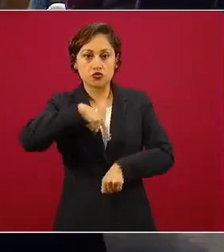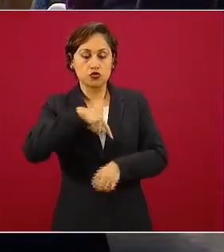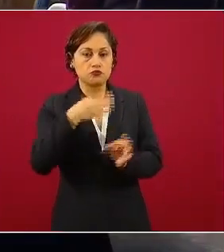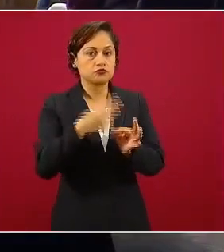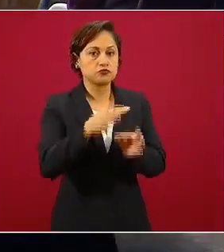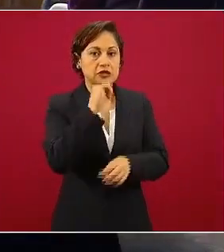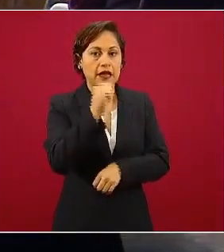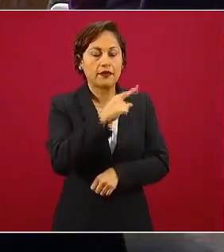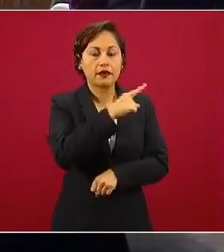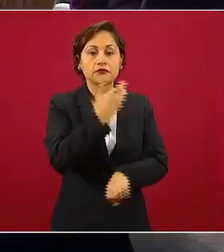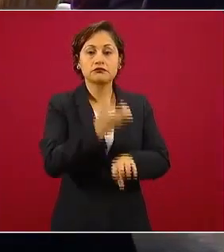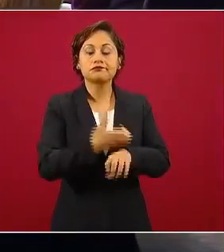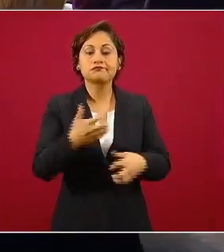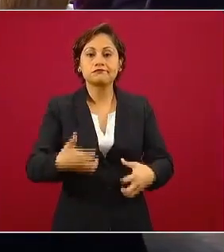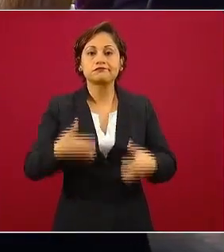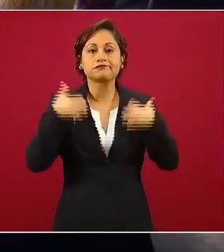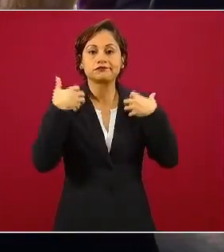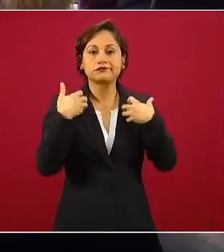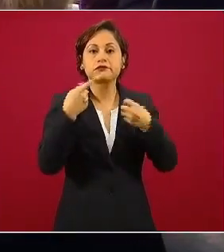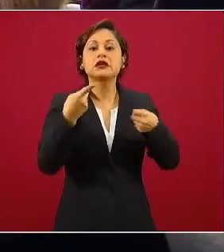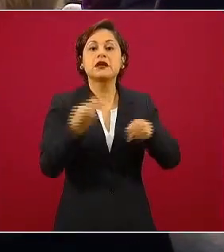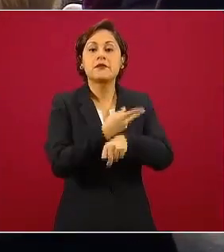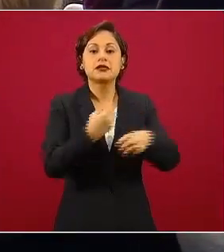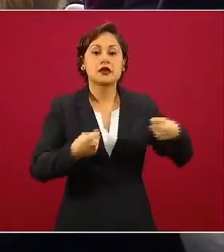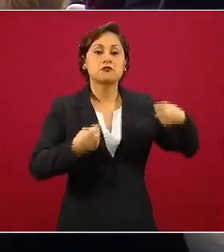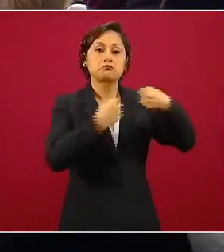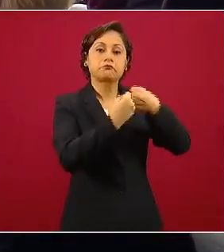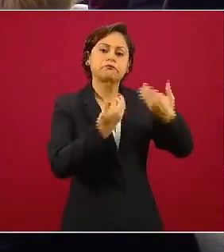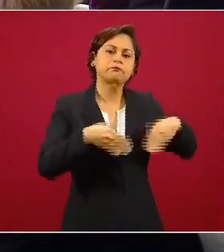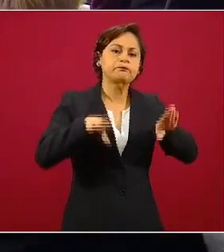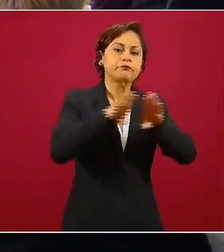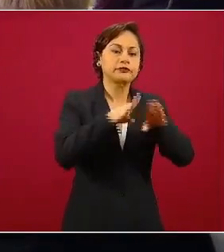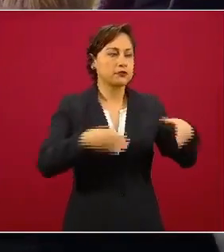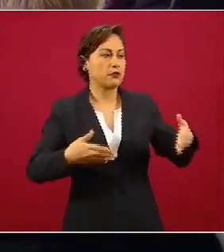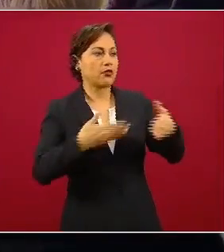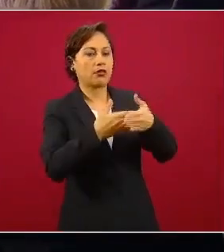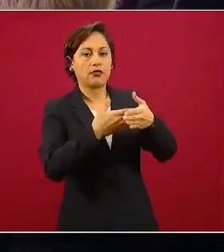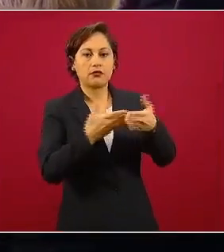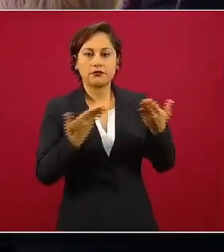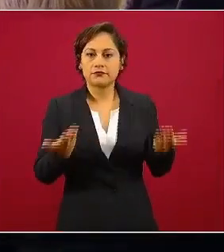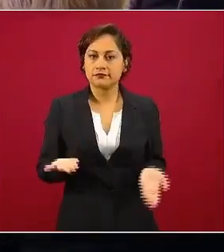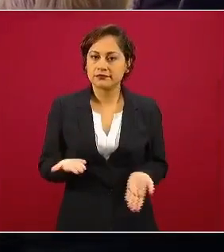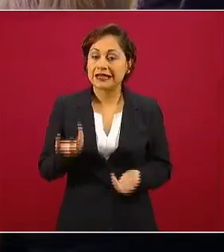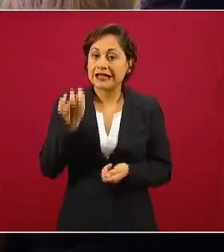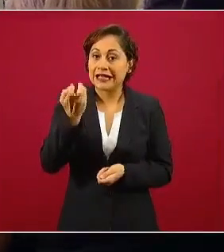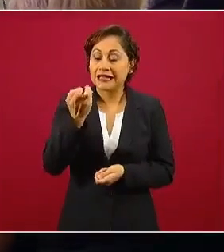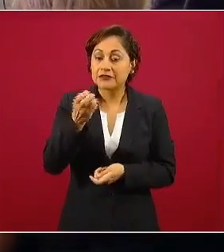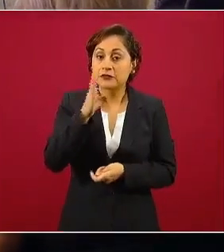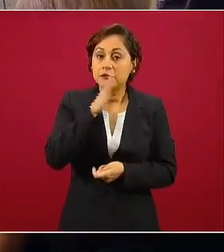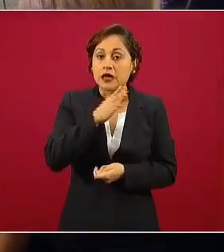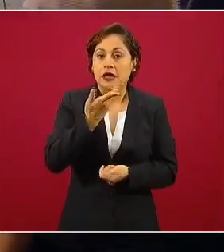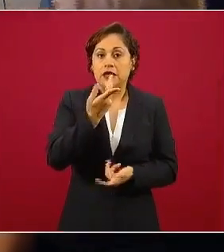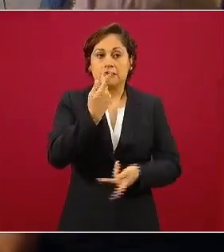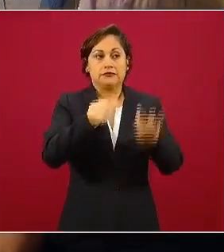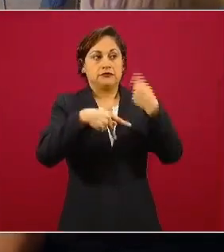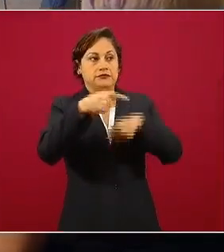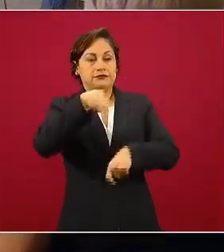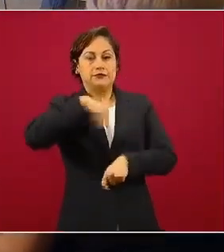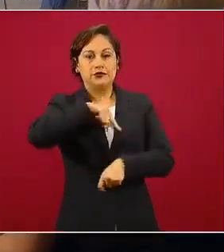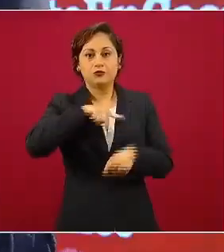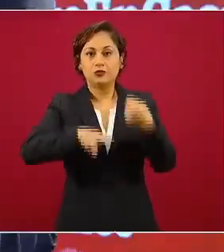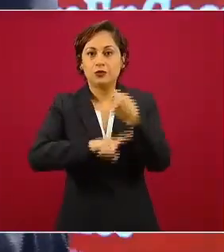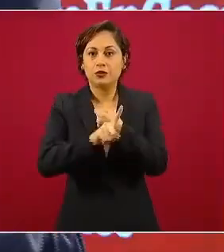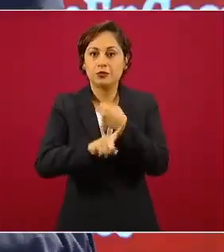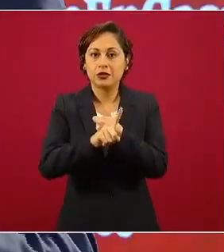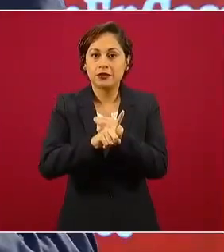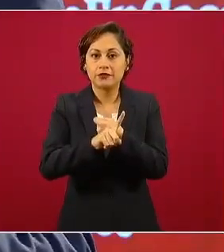un tratado internacional, pues eso nos afecta. Pero como